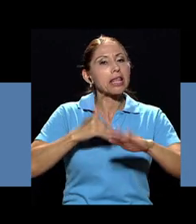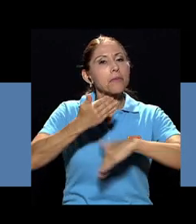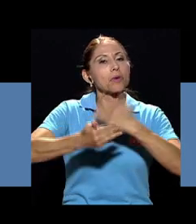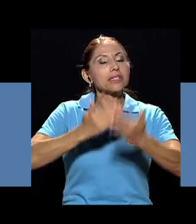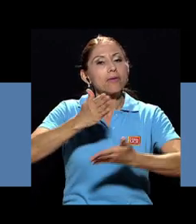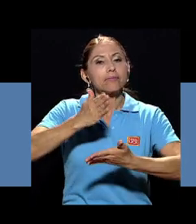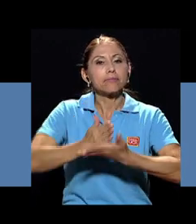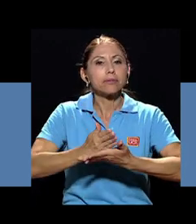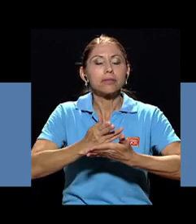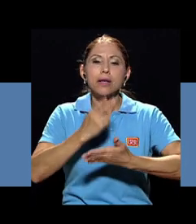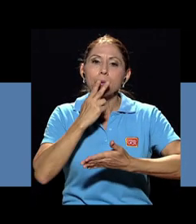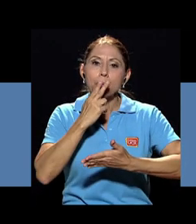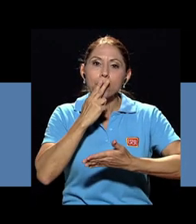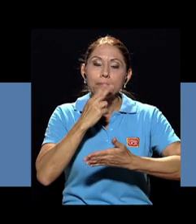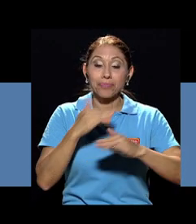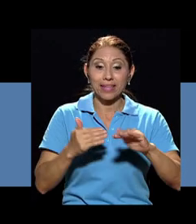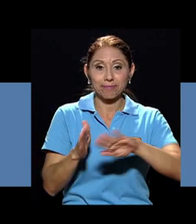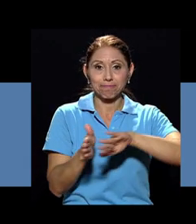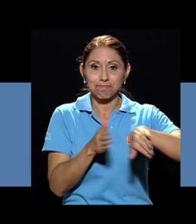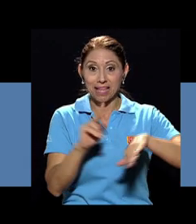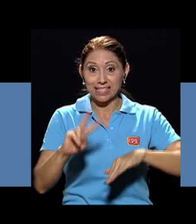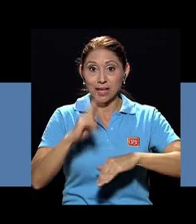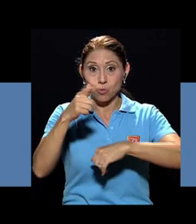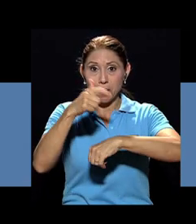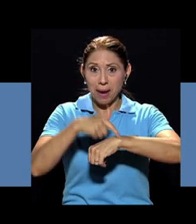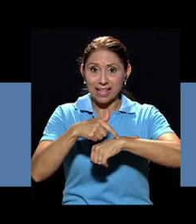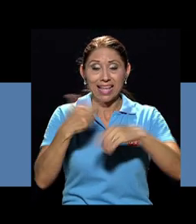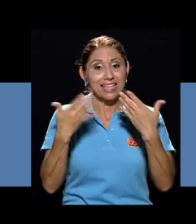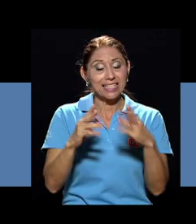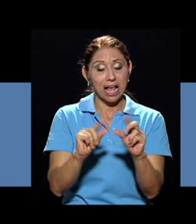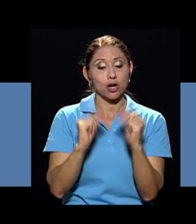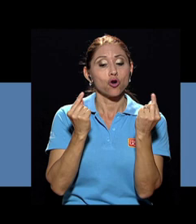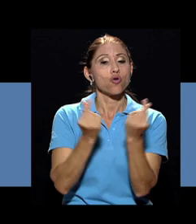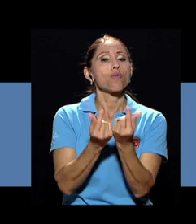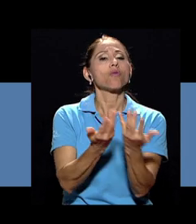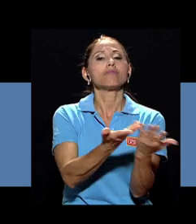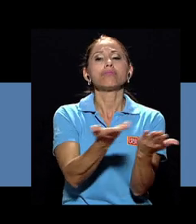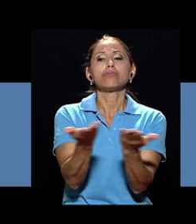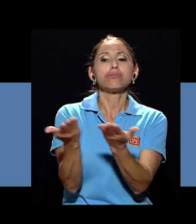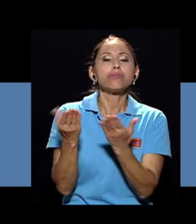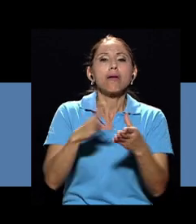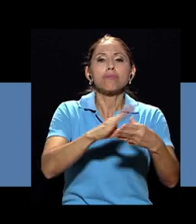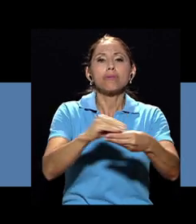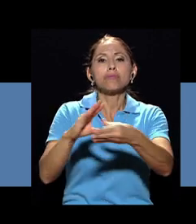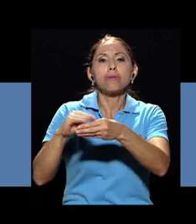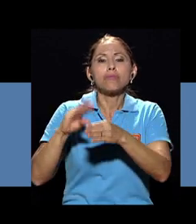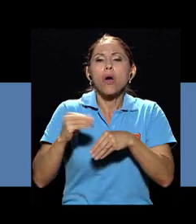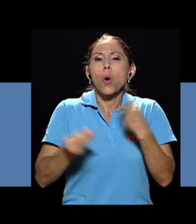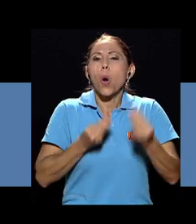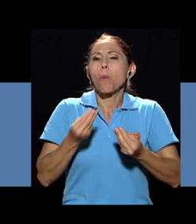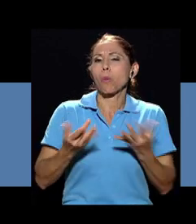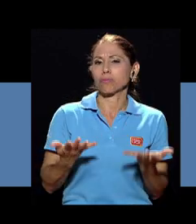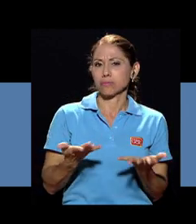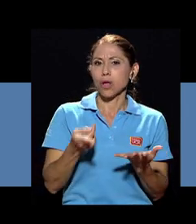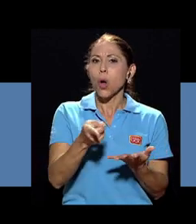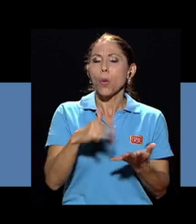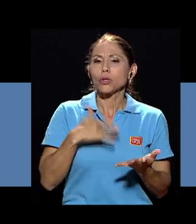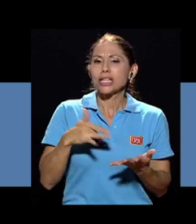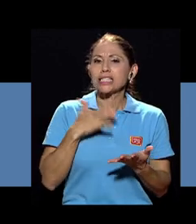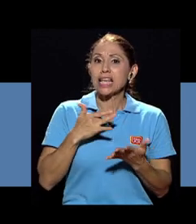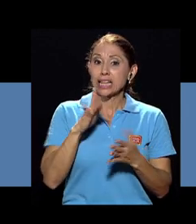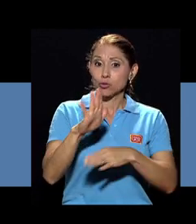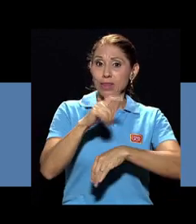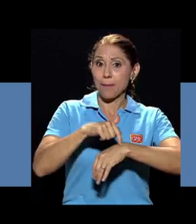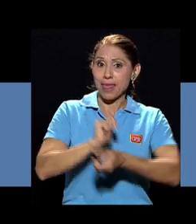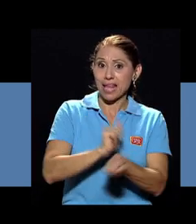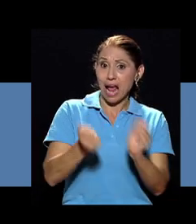una segunda parte donde el grupo se reúne abiertamente y nos cuenta cómo está y cómo se siente en su etapa de cambio, ¿verdad? Si ha logrado cesar,